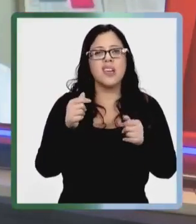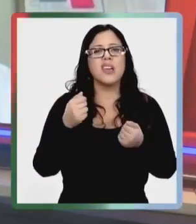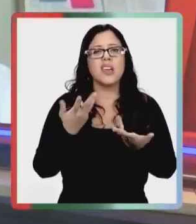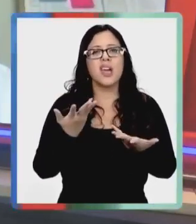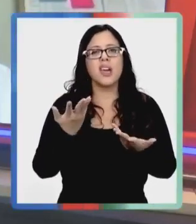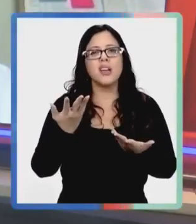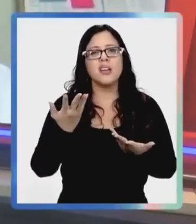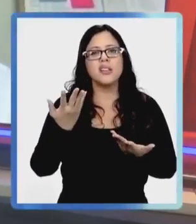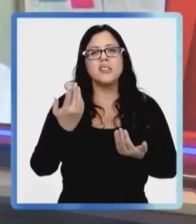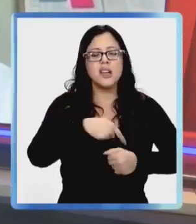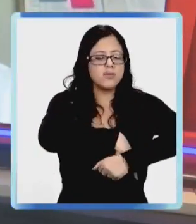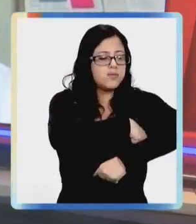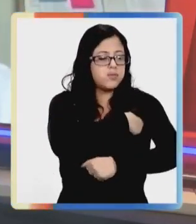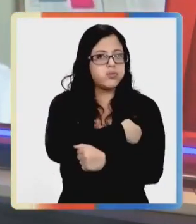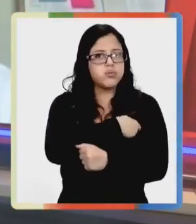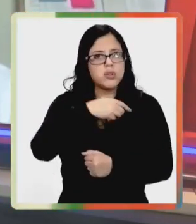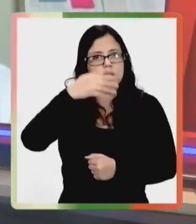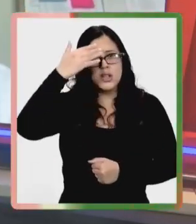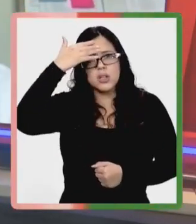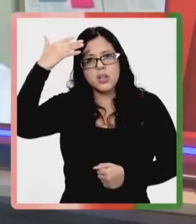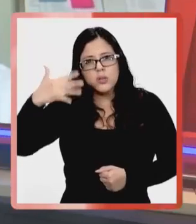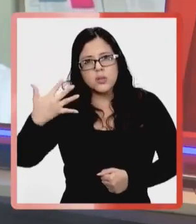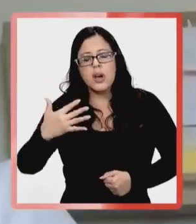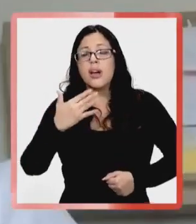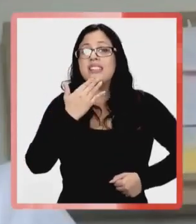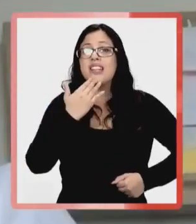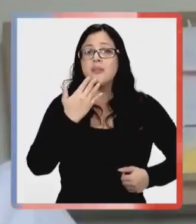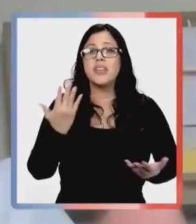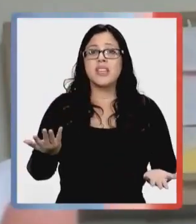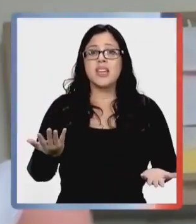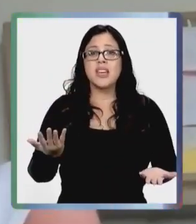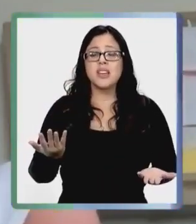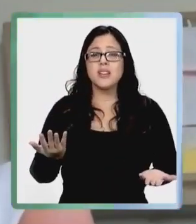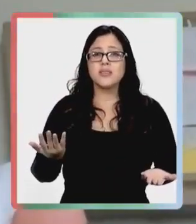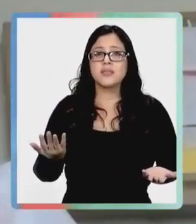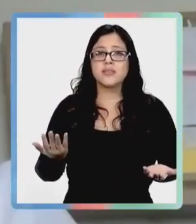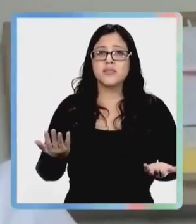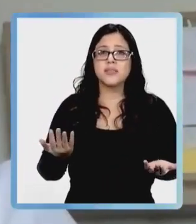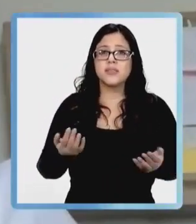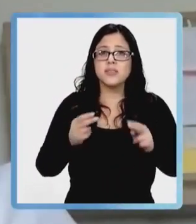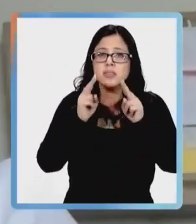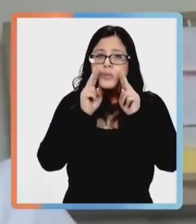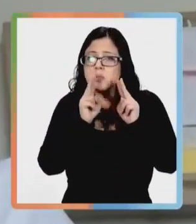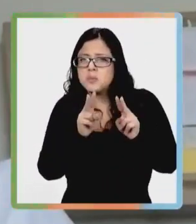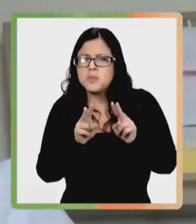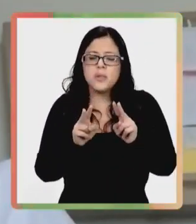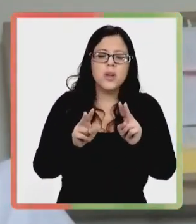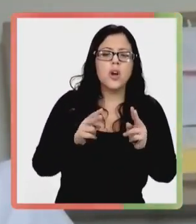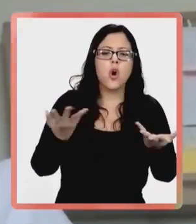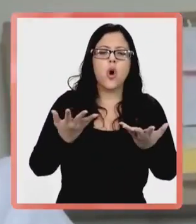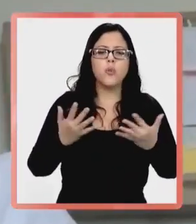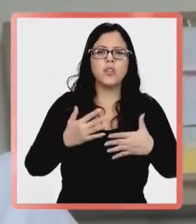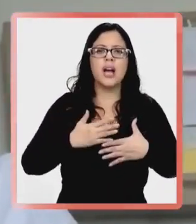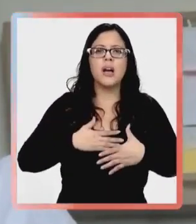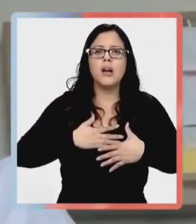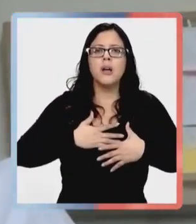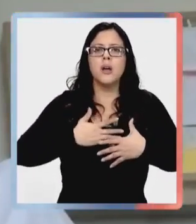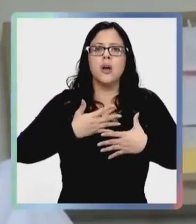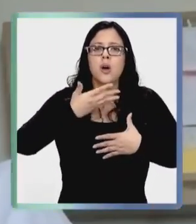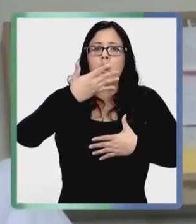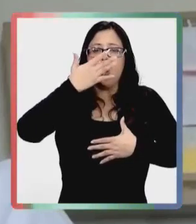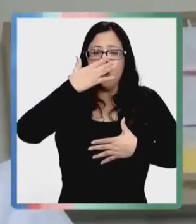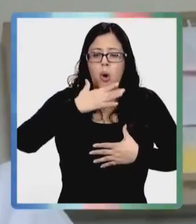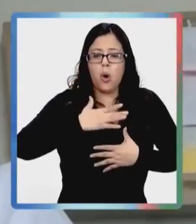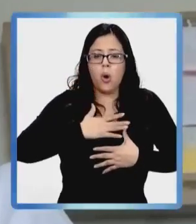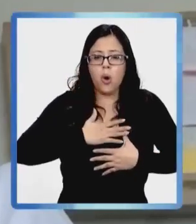de temperatura. Ver los signos premonitorios, los signos que asustan, que es lo que acabamos de decir, para ver que algo se está complicando. Y reposo.